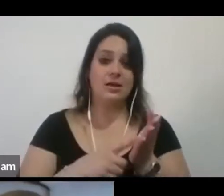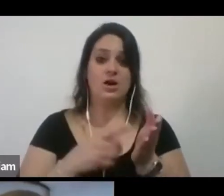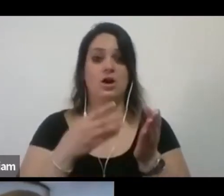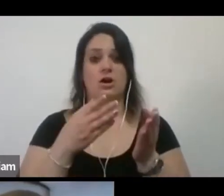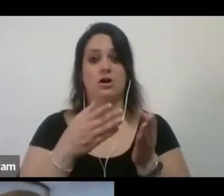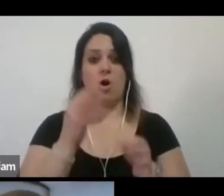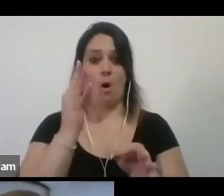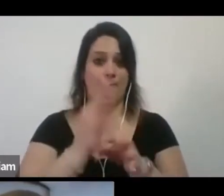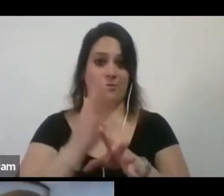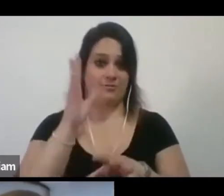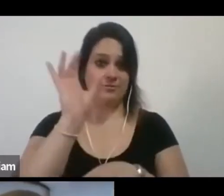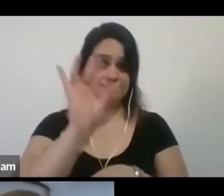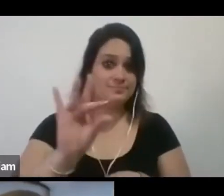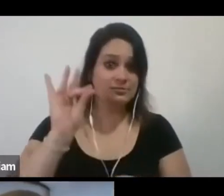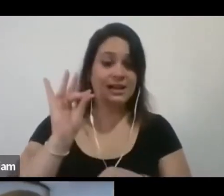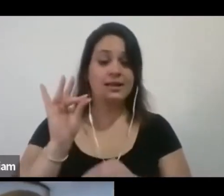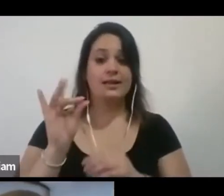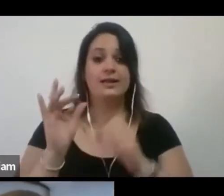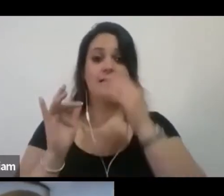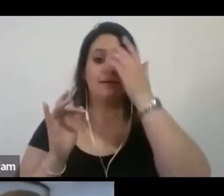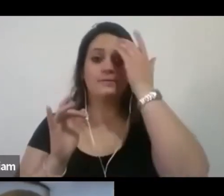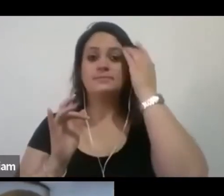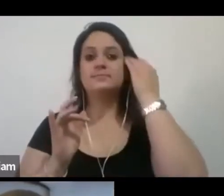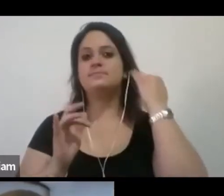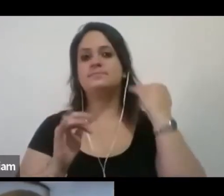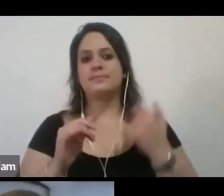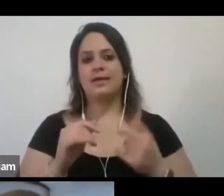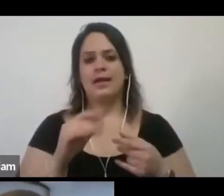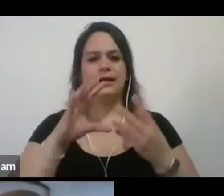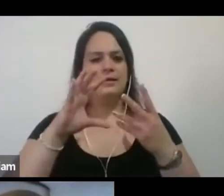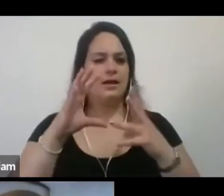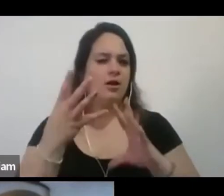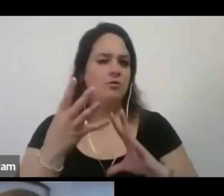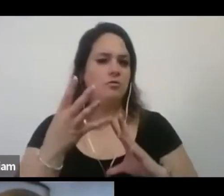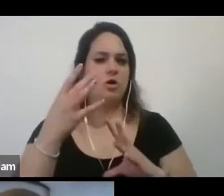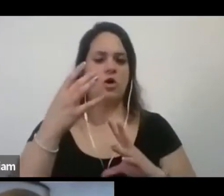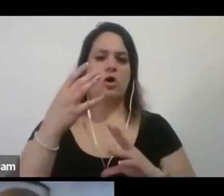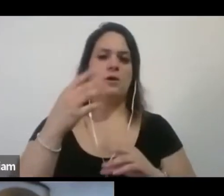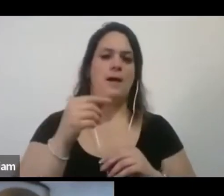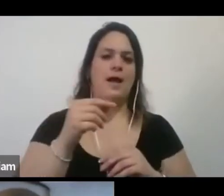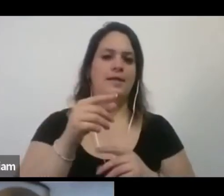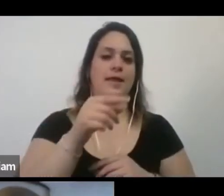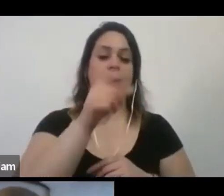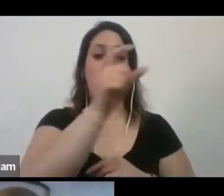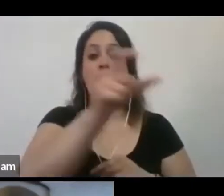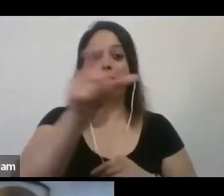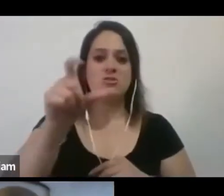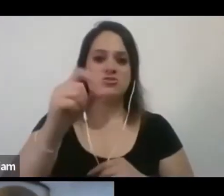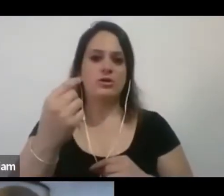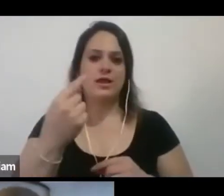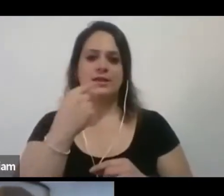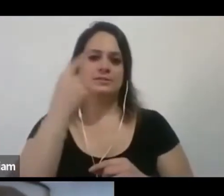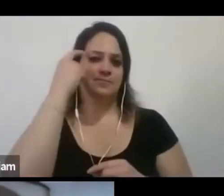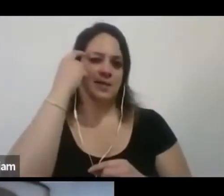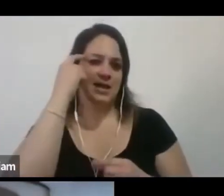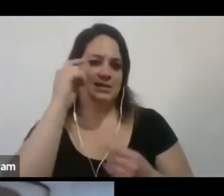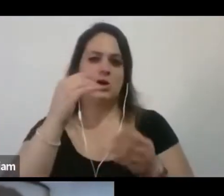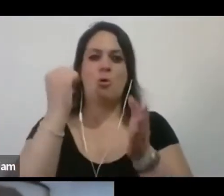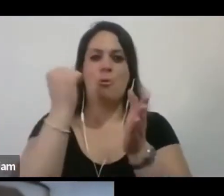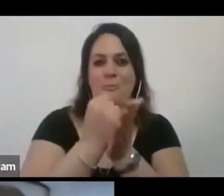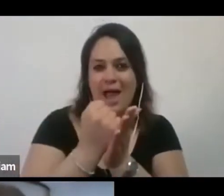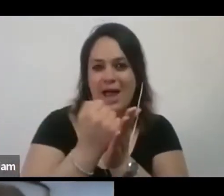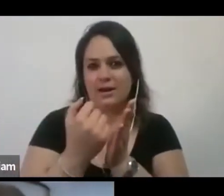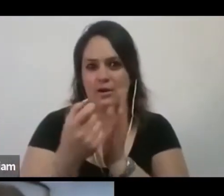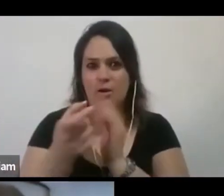esa profesión, se habla mucho de los estereotipos, cómo uno encuadra el modelo. ¿Ustedes